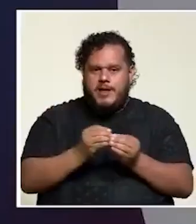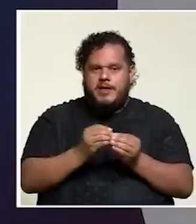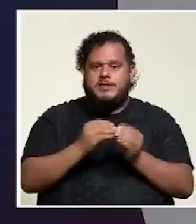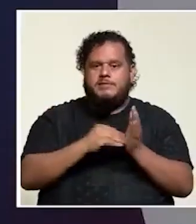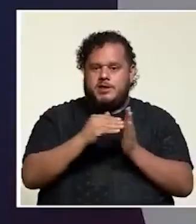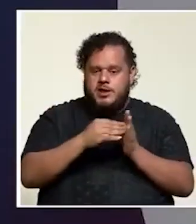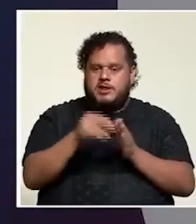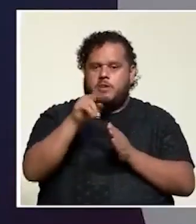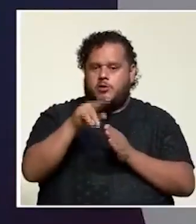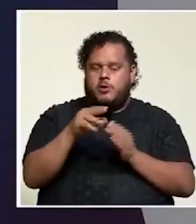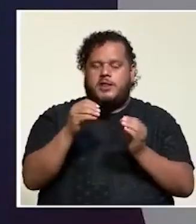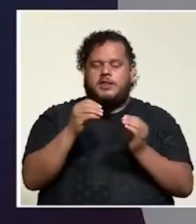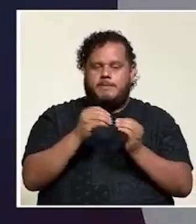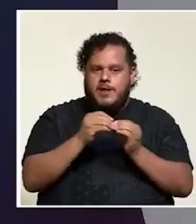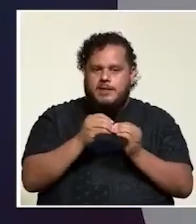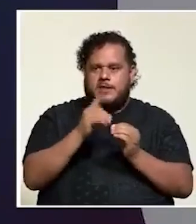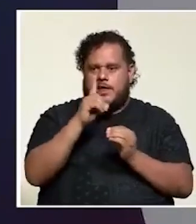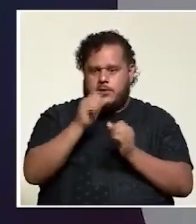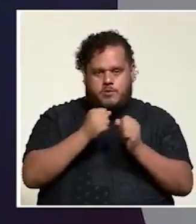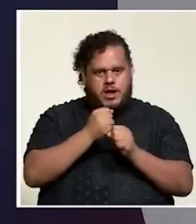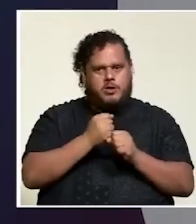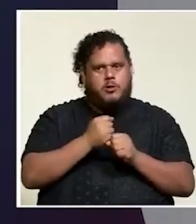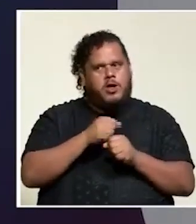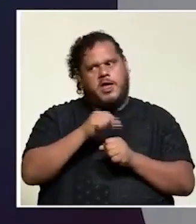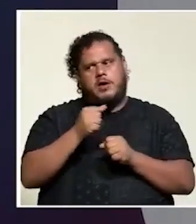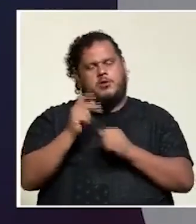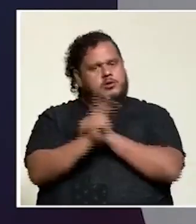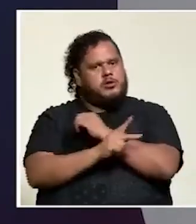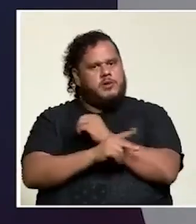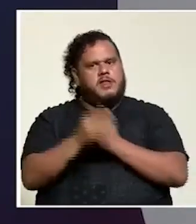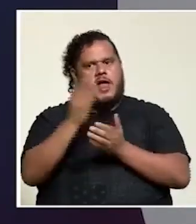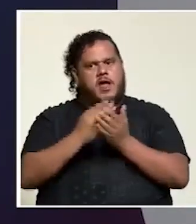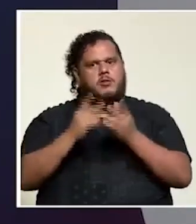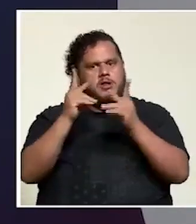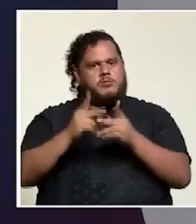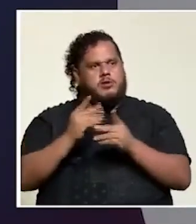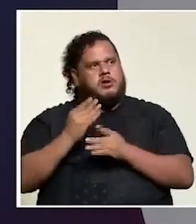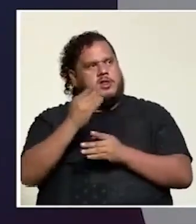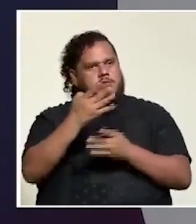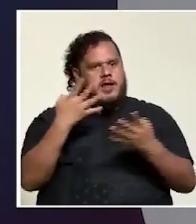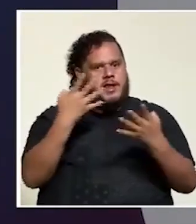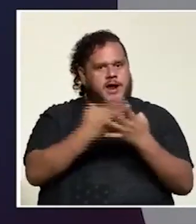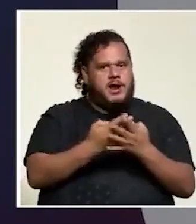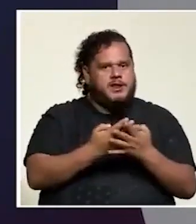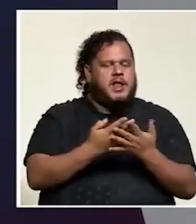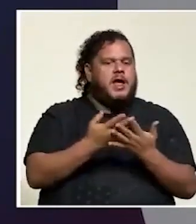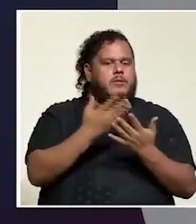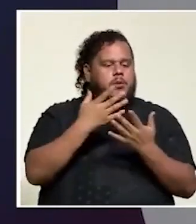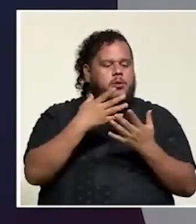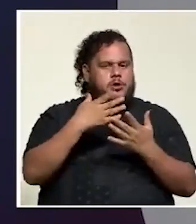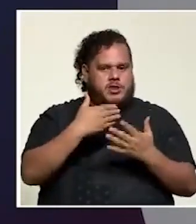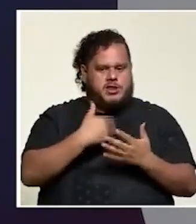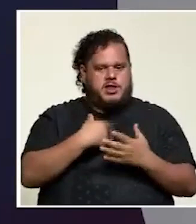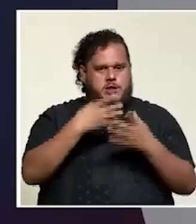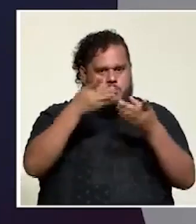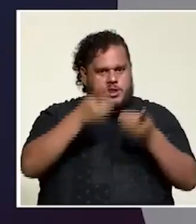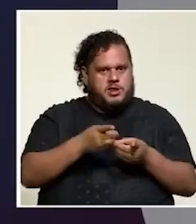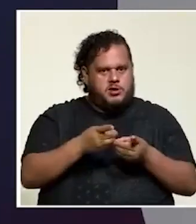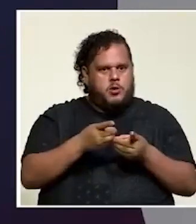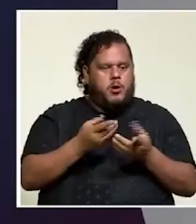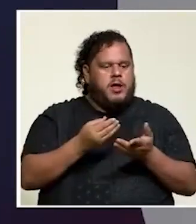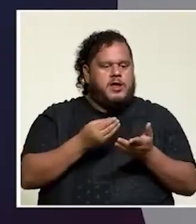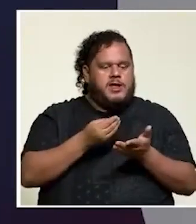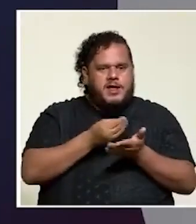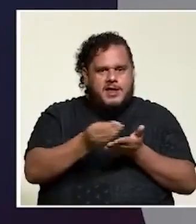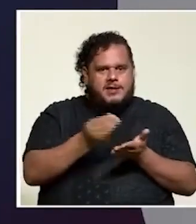año, y tomaron la decisión. En otros países hay gente que va a la cárcel por tomar una decisión que le va a costar al contribuyente decenas